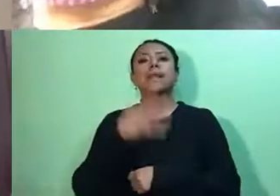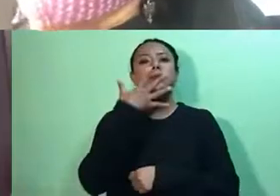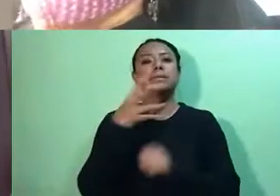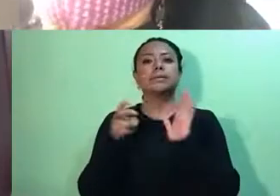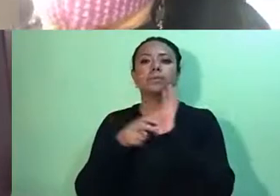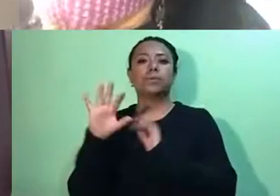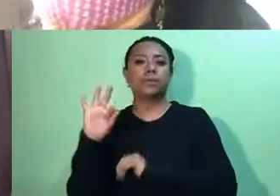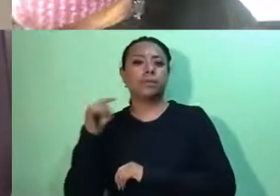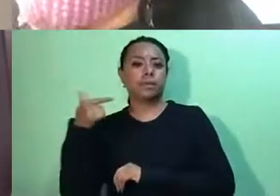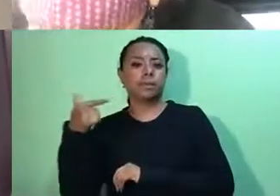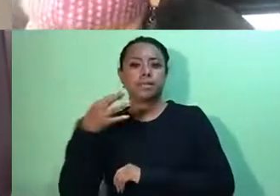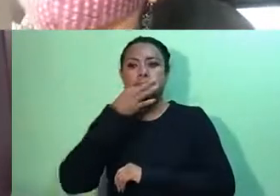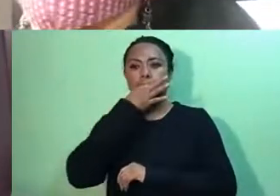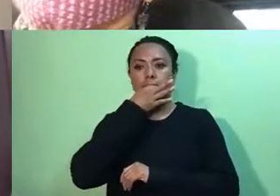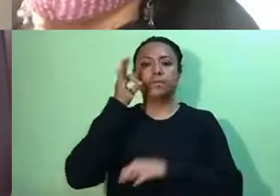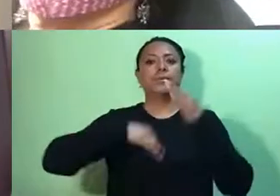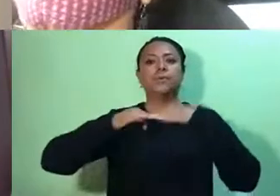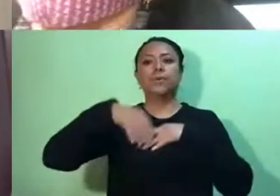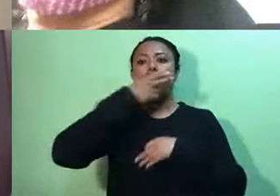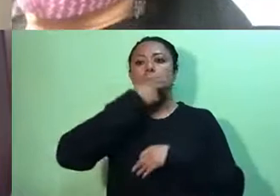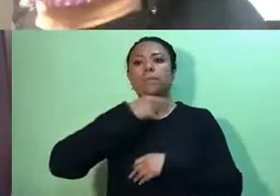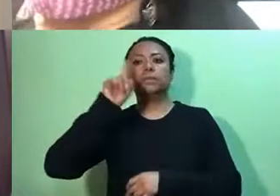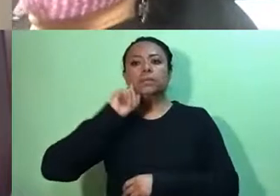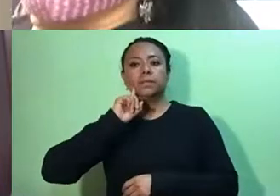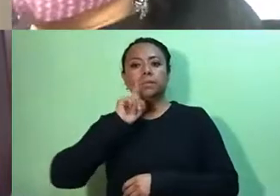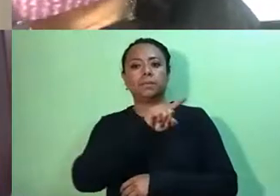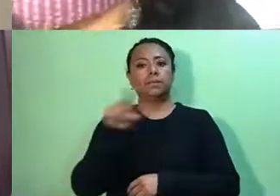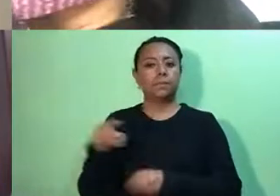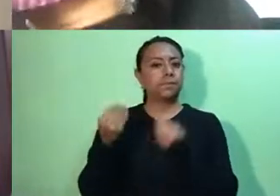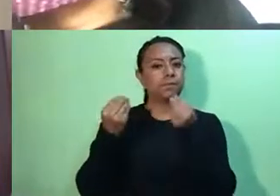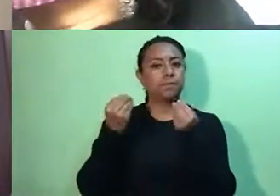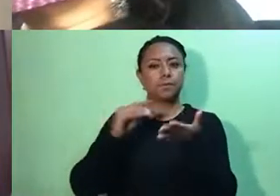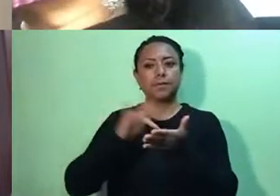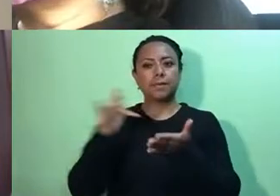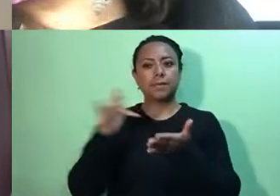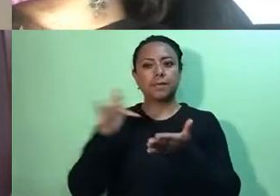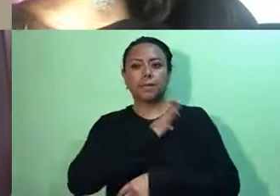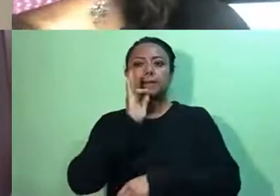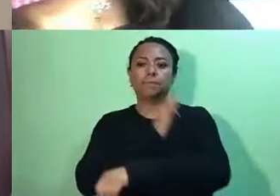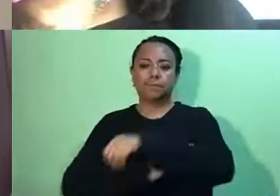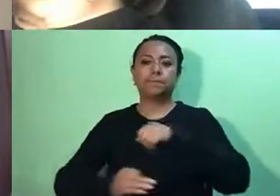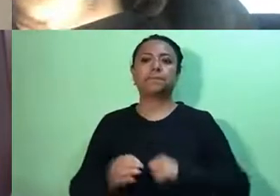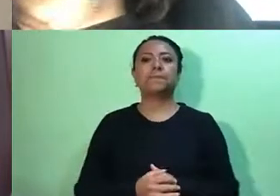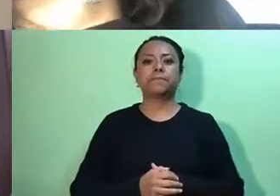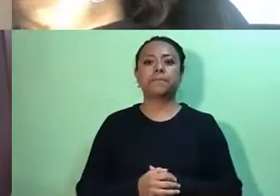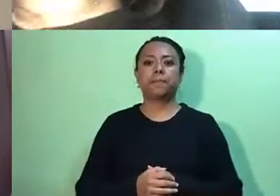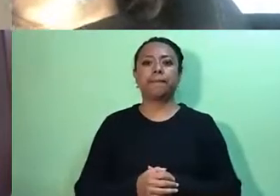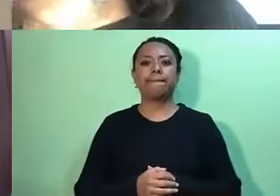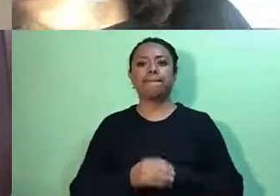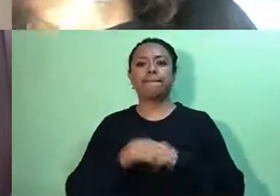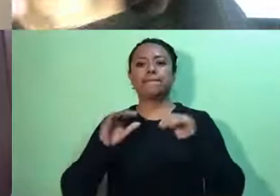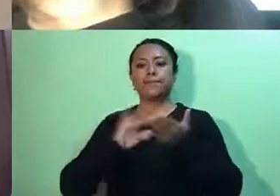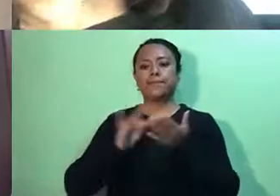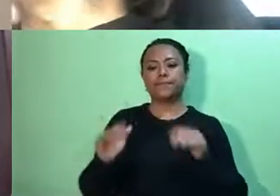17:47. A todas y todos ustedes, muchas, muchas gracias y que tengan una muy buena tarde. Y muchas gracias. Gracias,